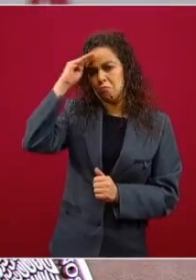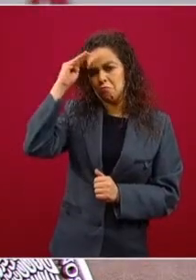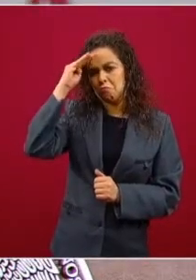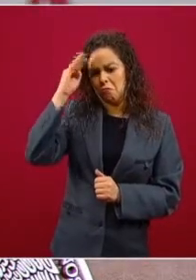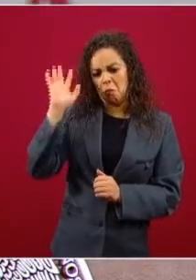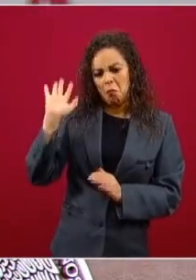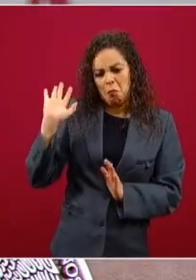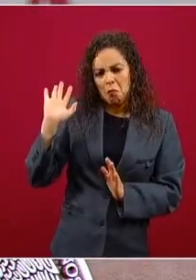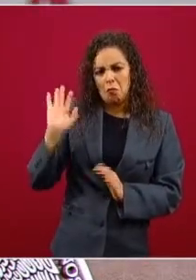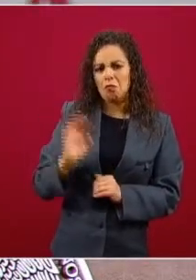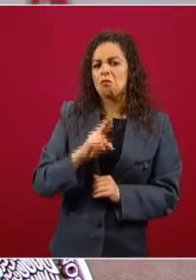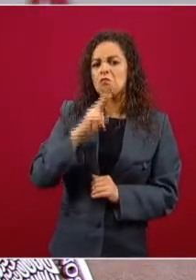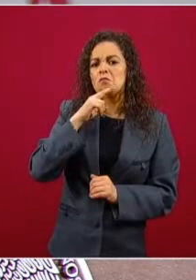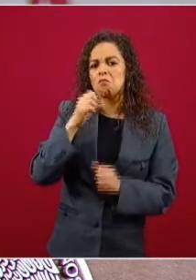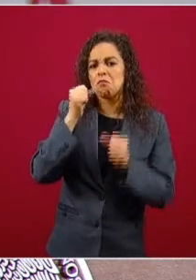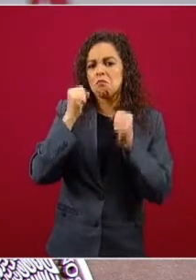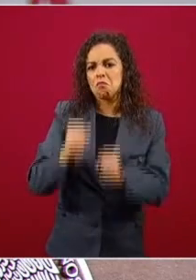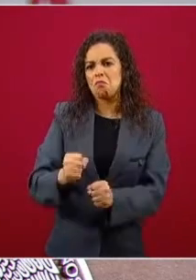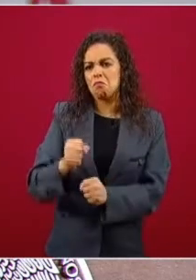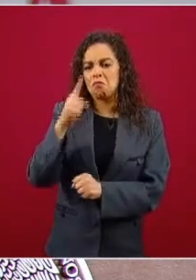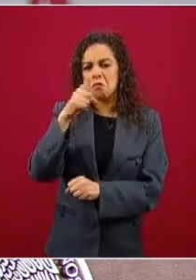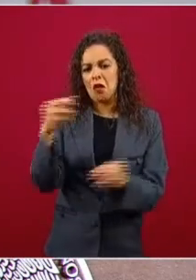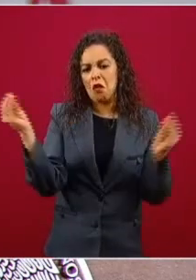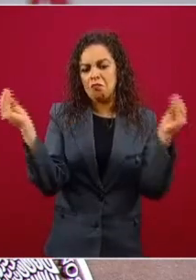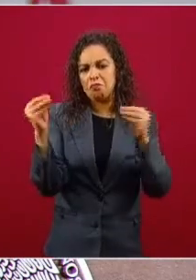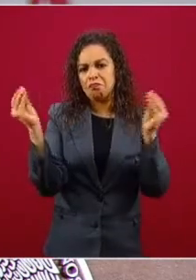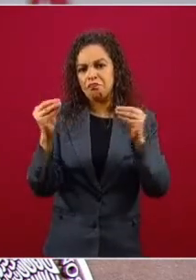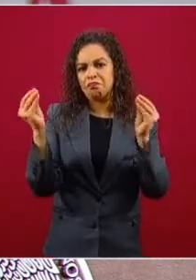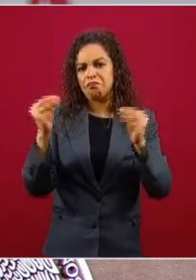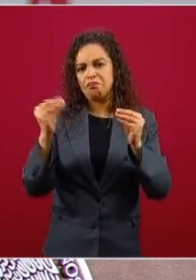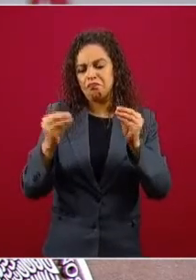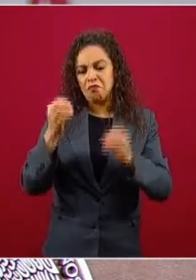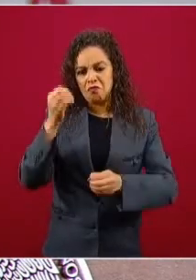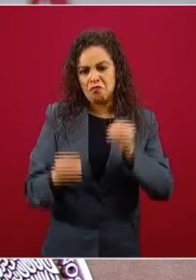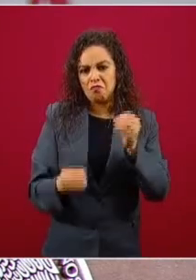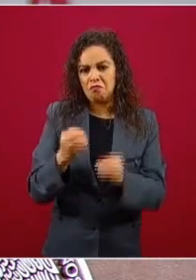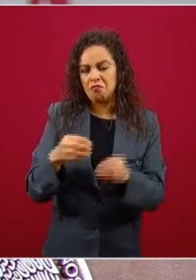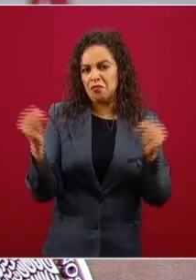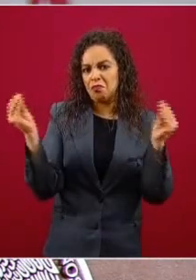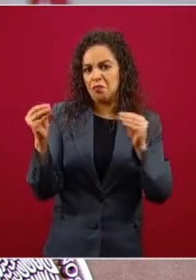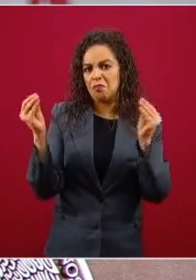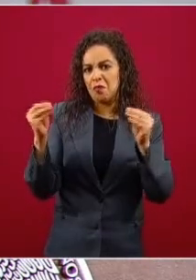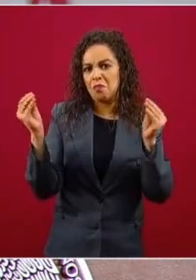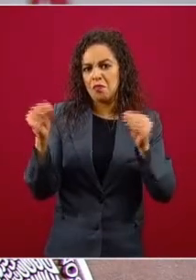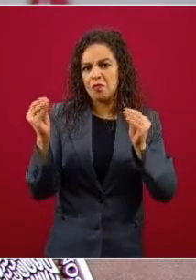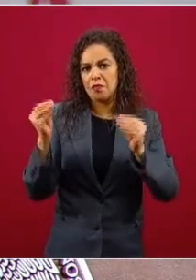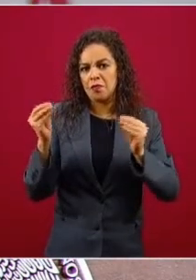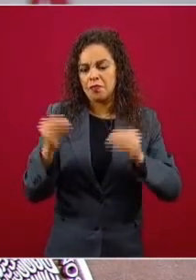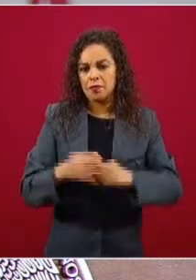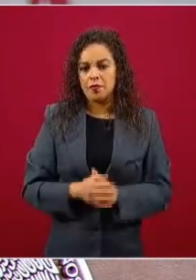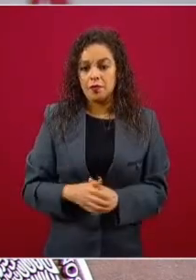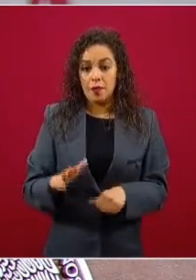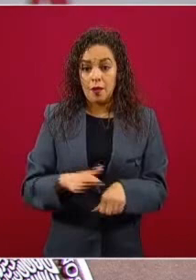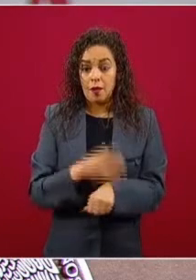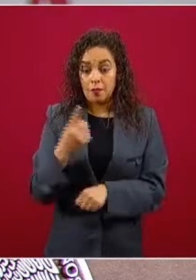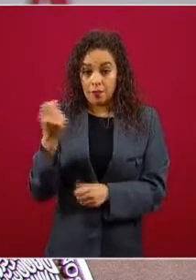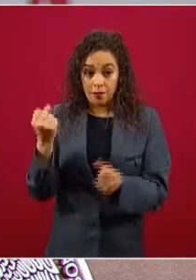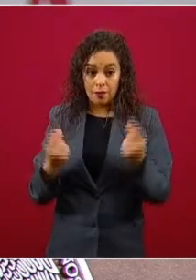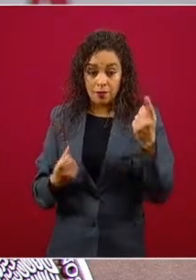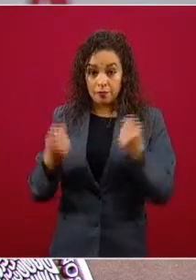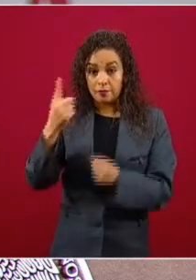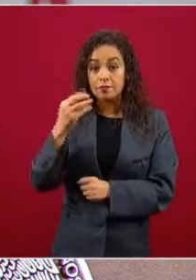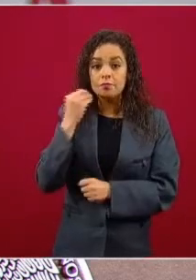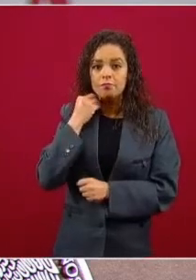y hay abogados, ya lo decíamos, que animan a todas estas